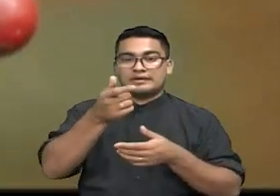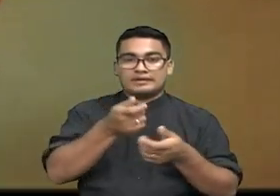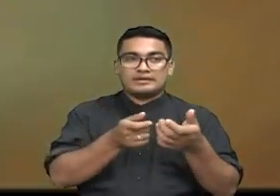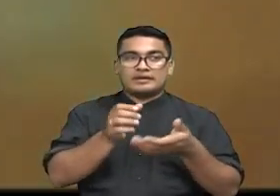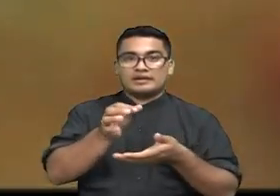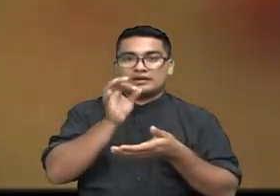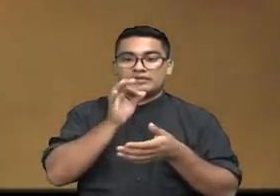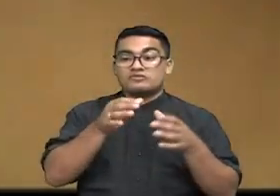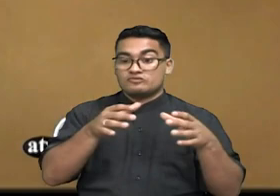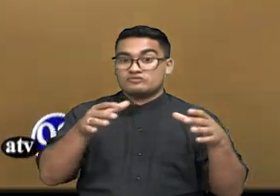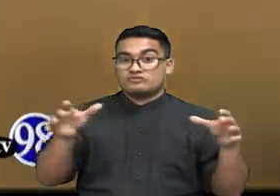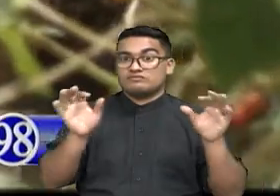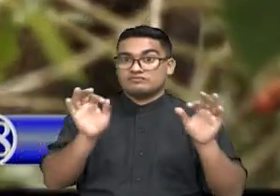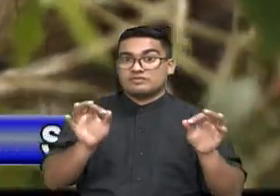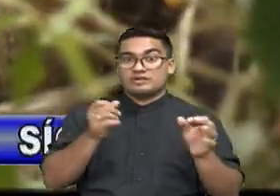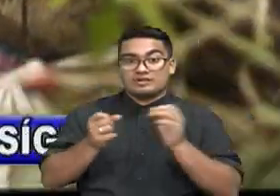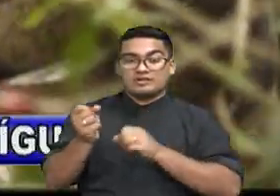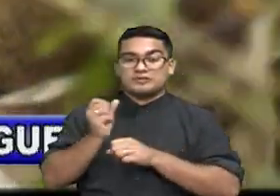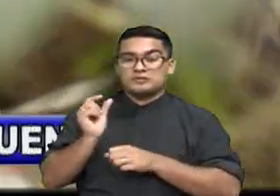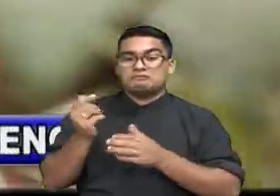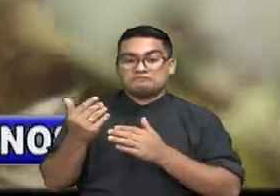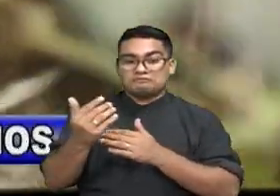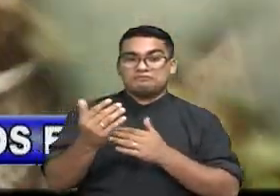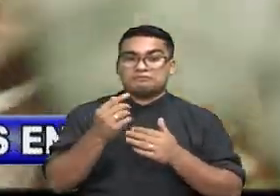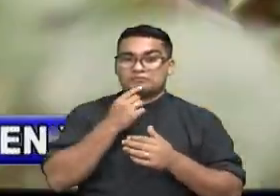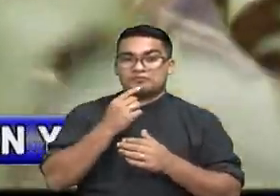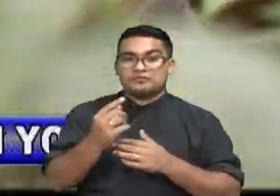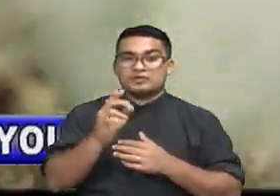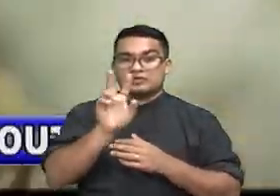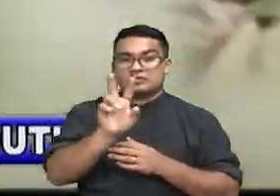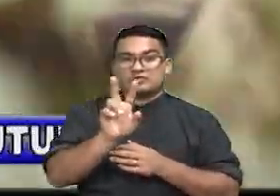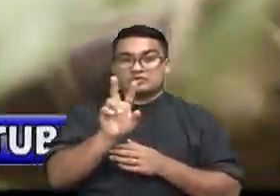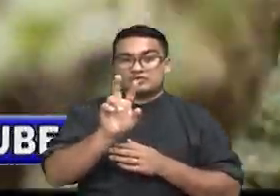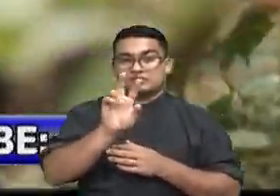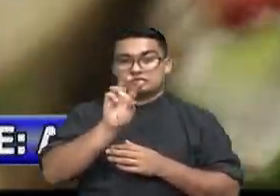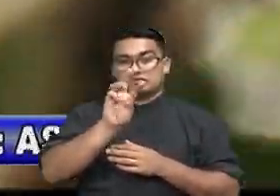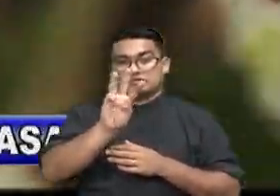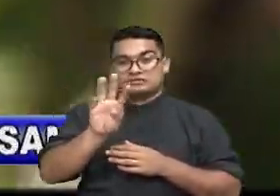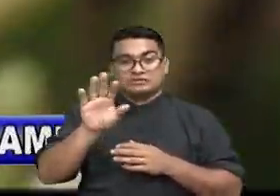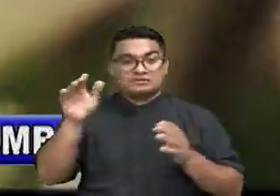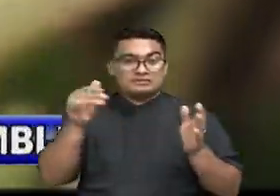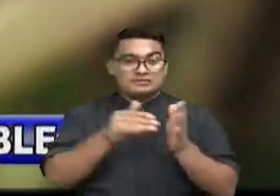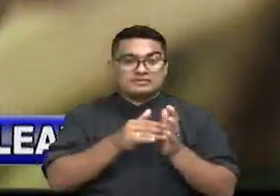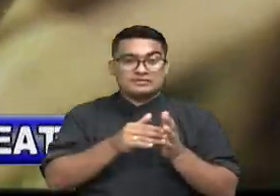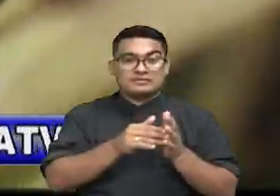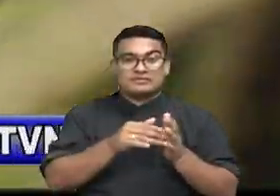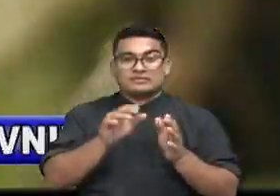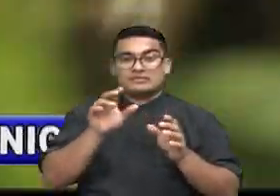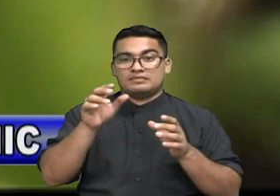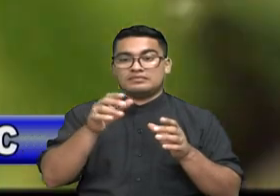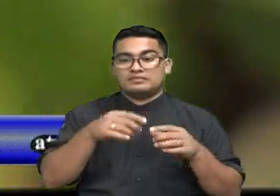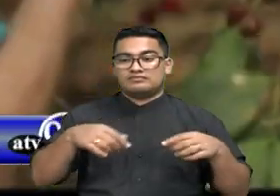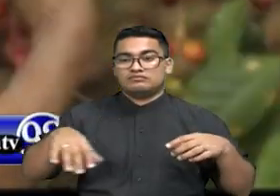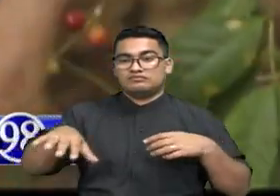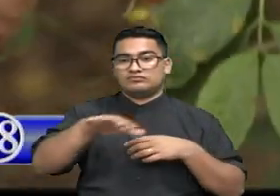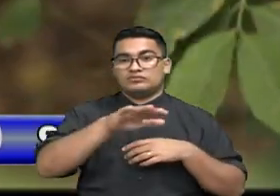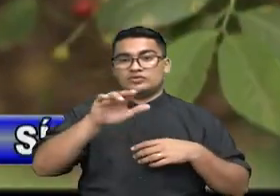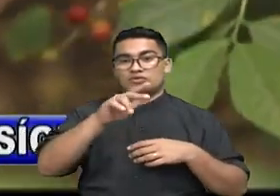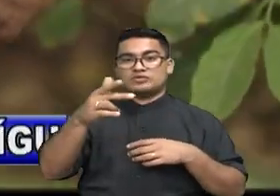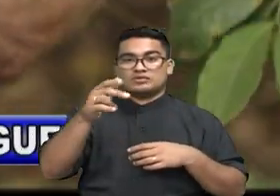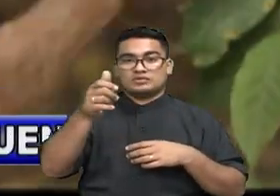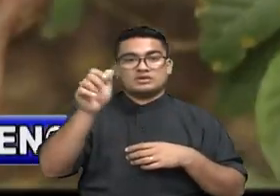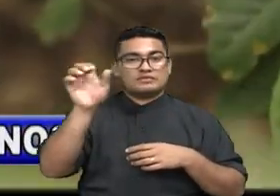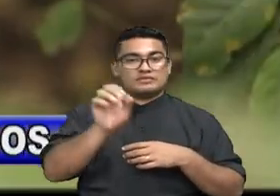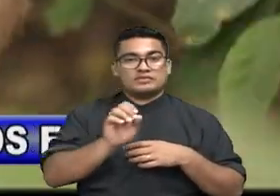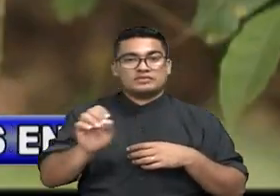creciendo aceleradamente en los últimos años, ya que de las 223 mil manzanas sembradas, el 86% de las